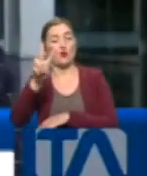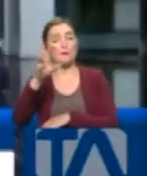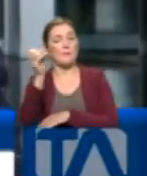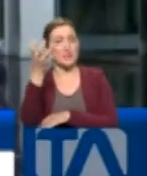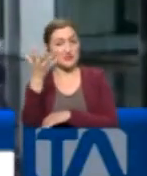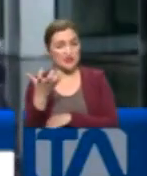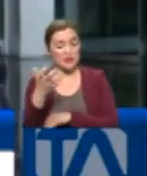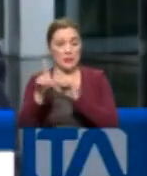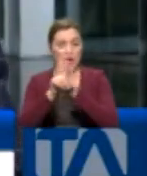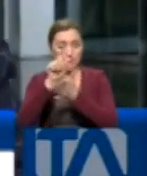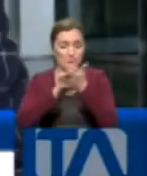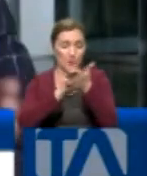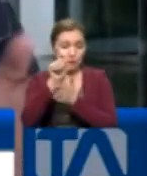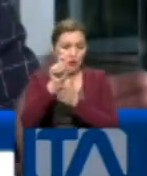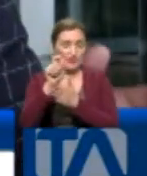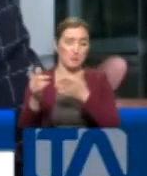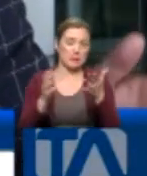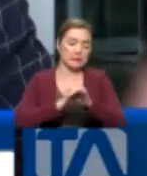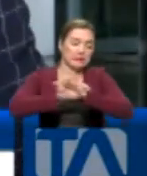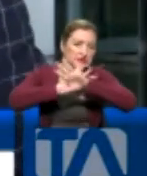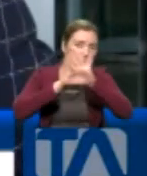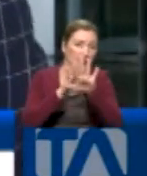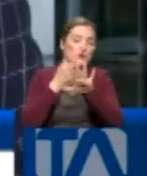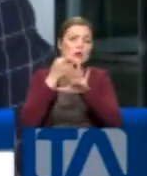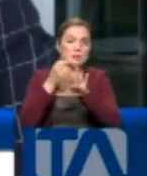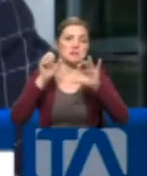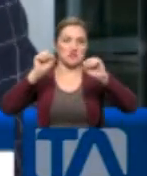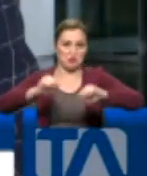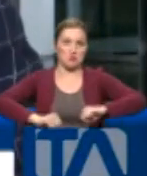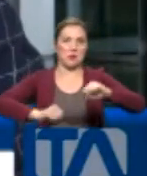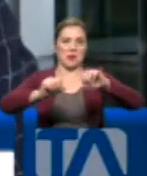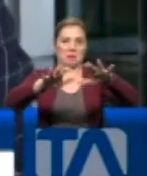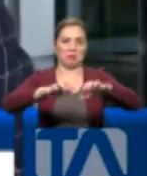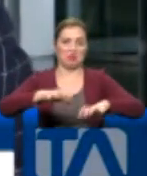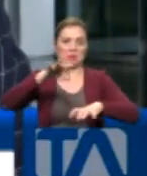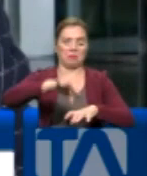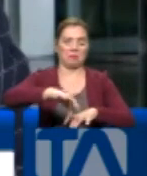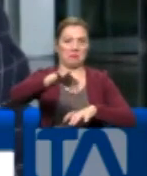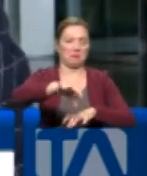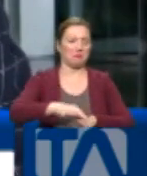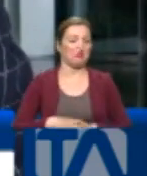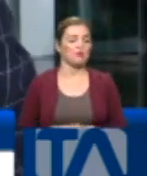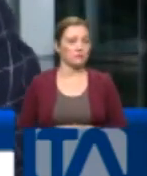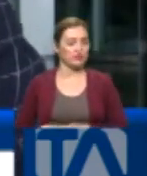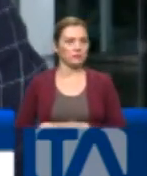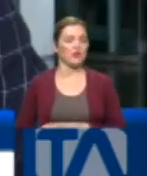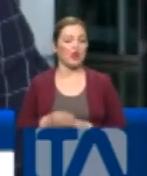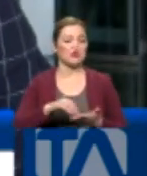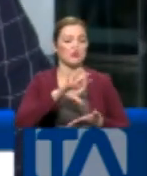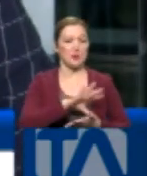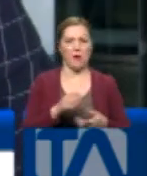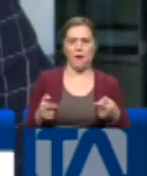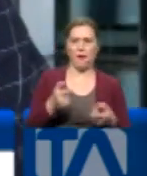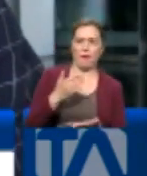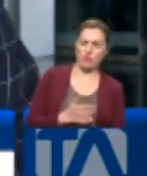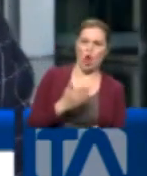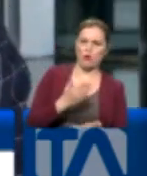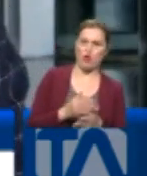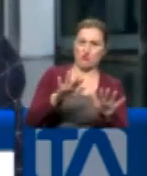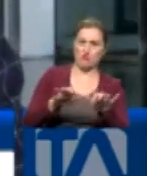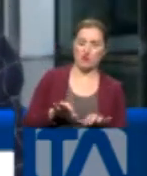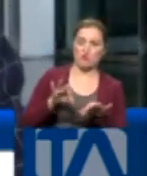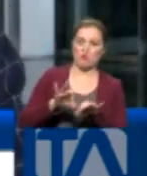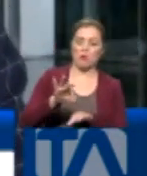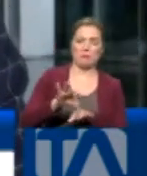podría zanjar de alguna forma esta discusión que ha frenado el proceso de aprobación del Código de la Salud en la Asamblea Nacional. Se trata